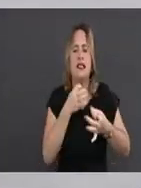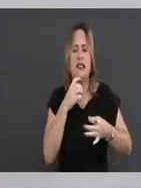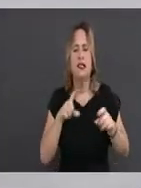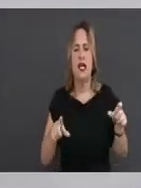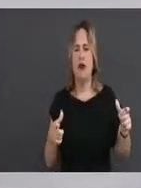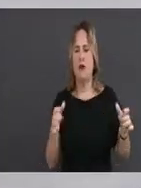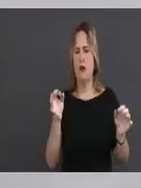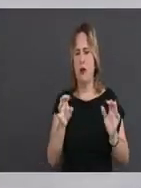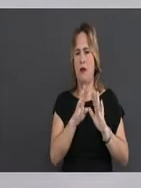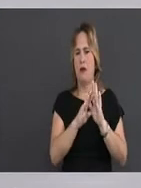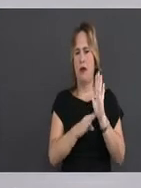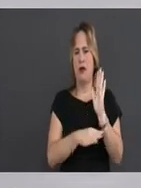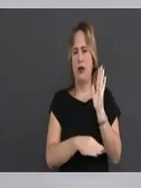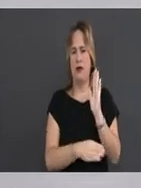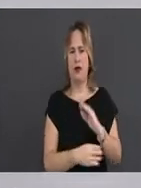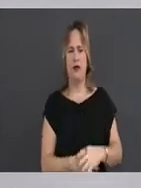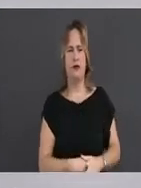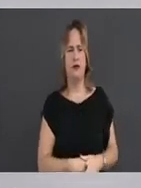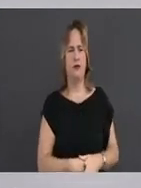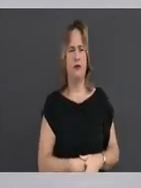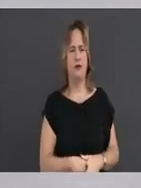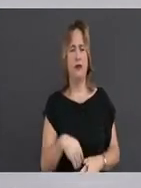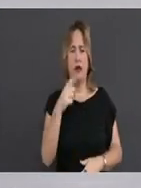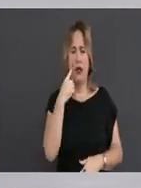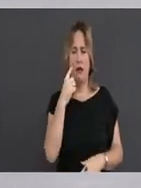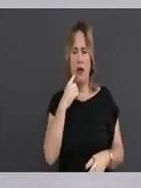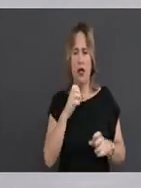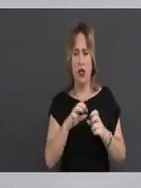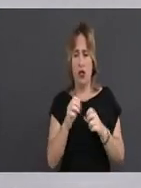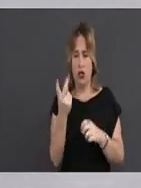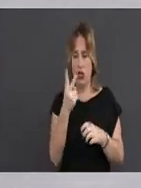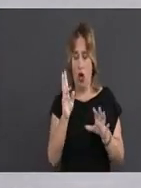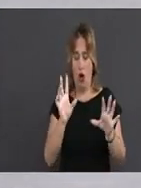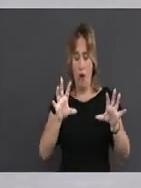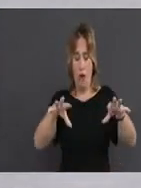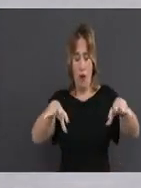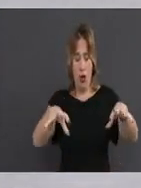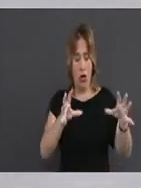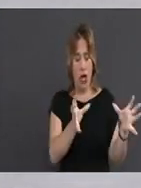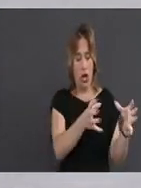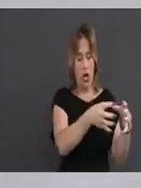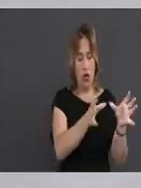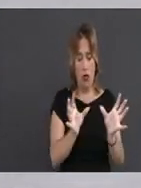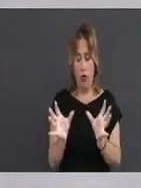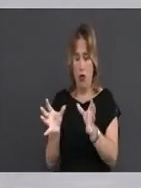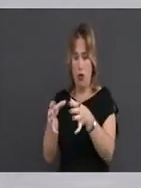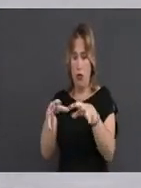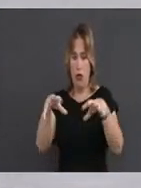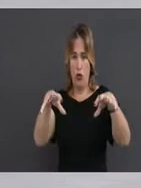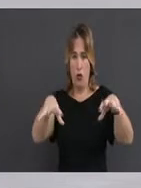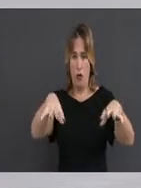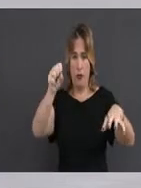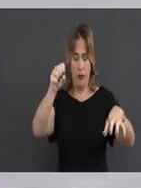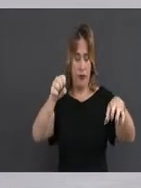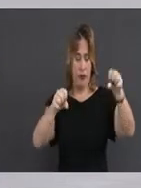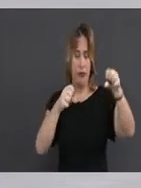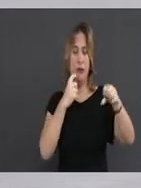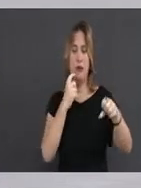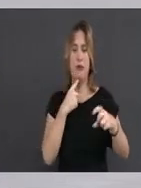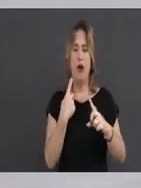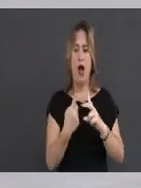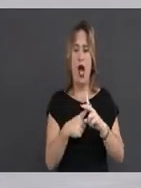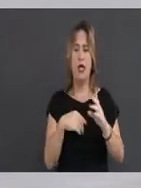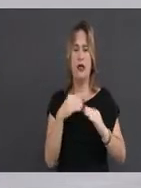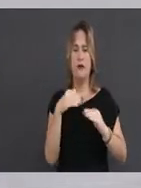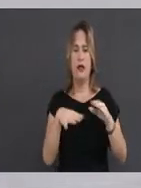está la programación. A ver, nosotros tenemos dos bloques concebidos nada más. En este momento, por el nivel de carga a